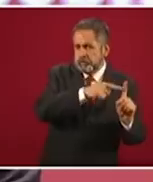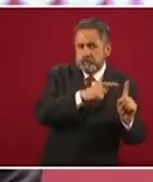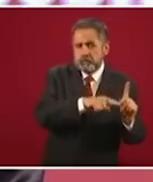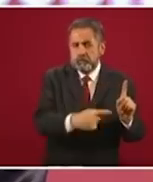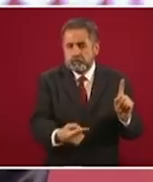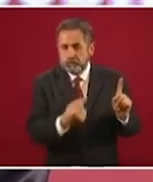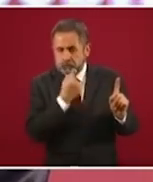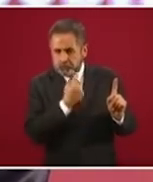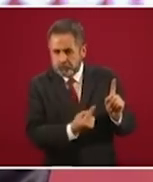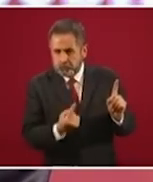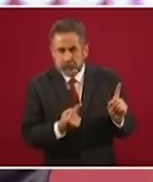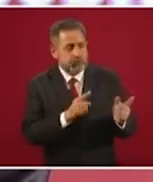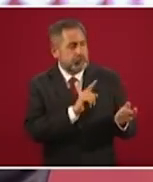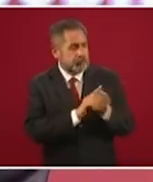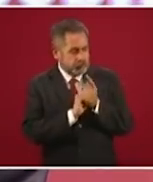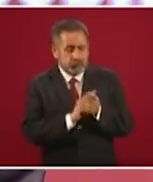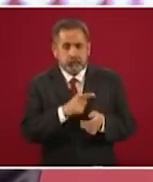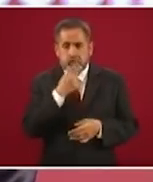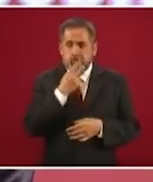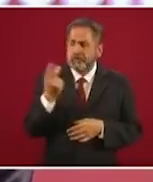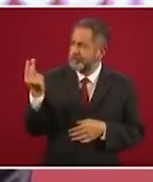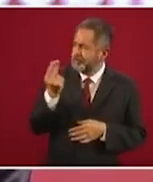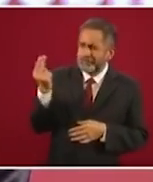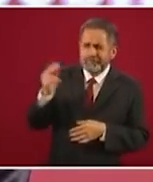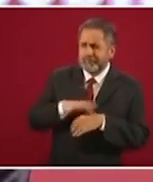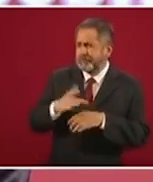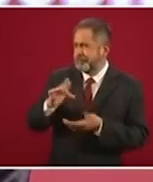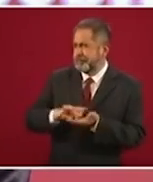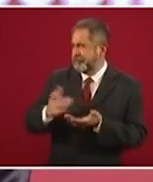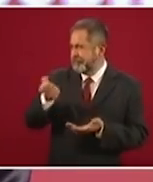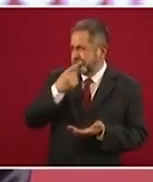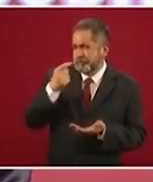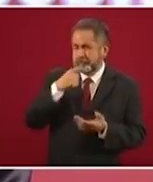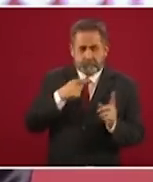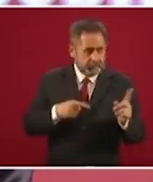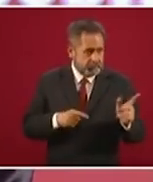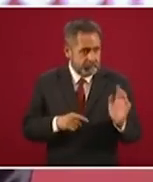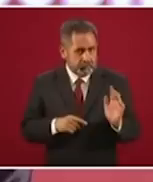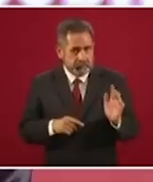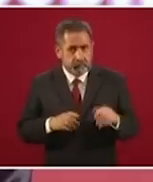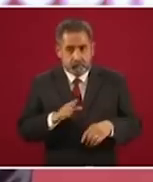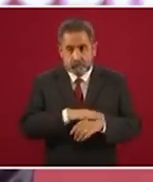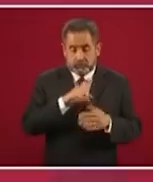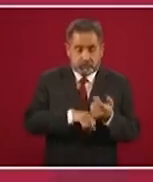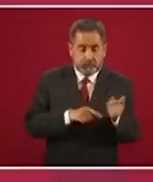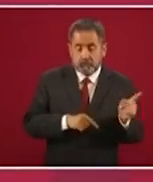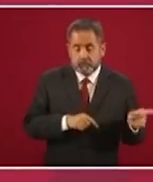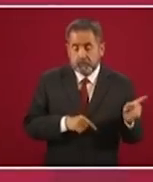niño que necesita medicamentos porque tiene